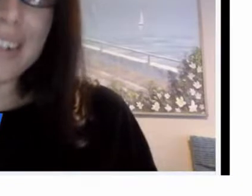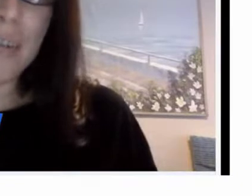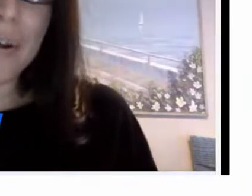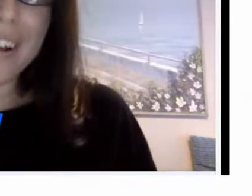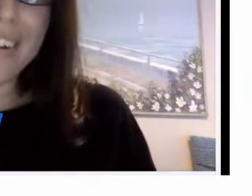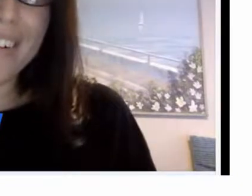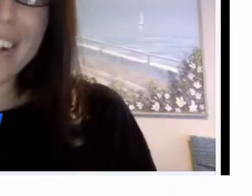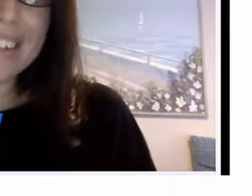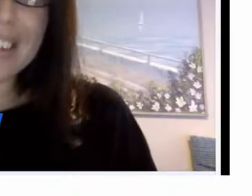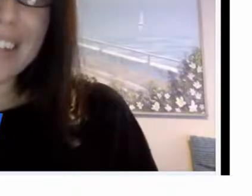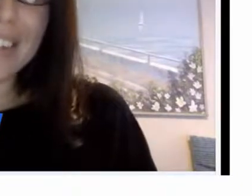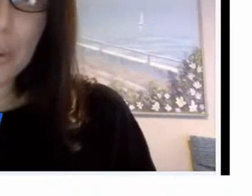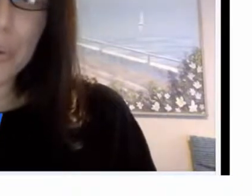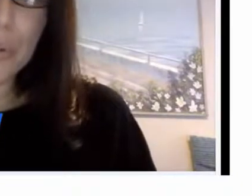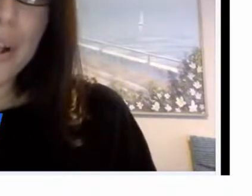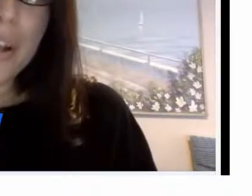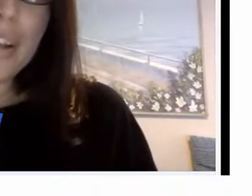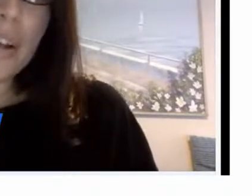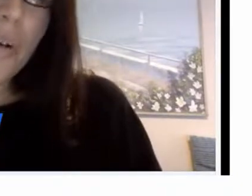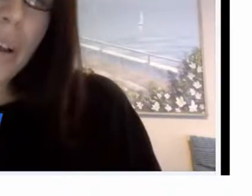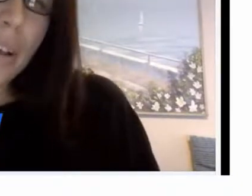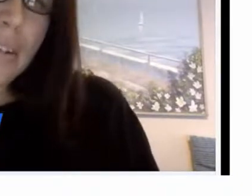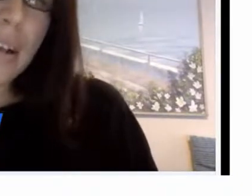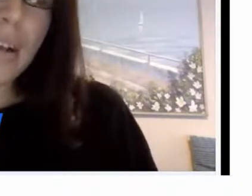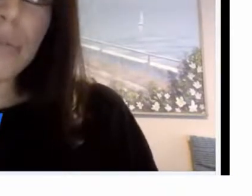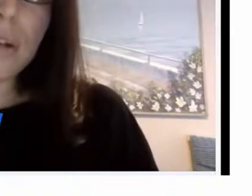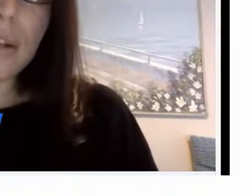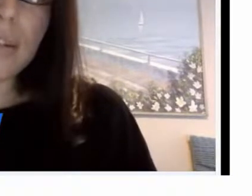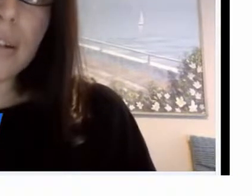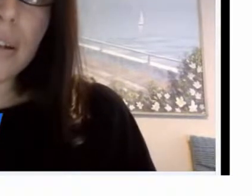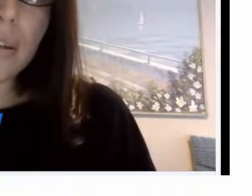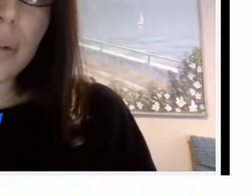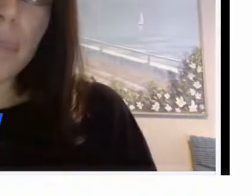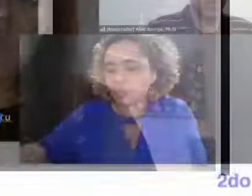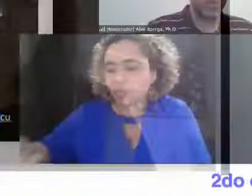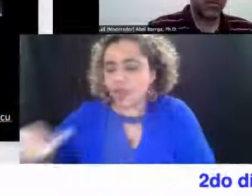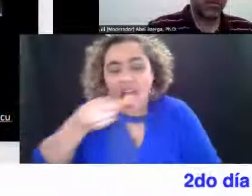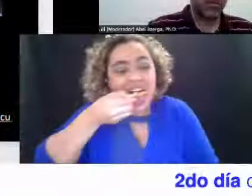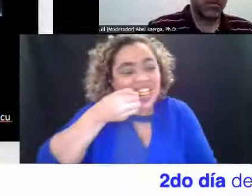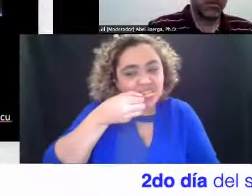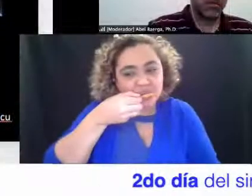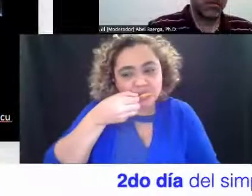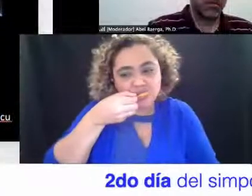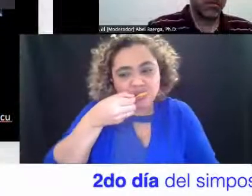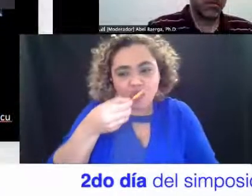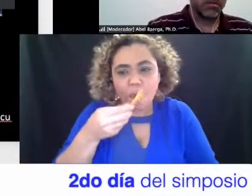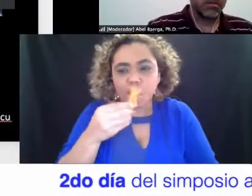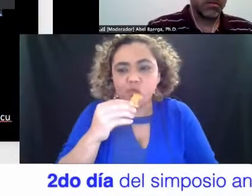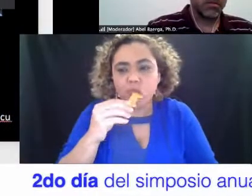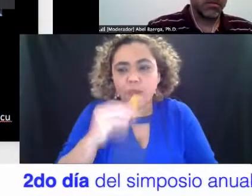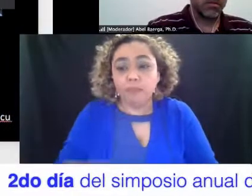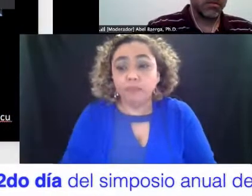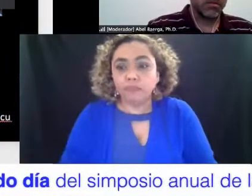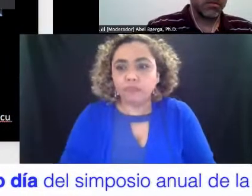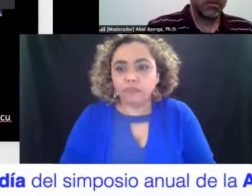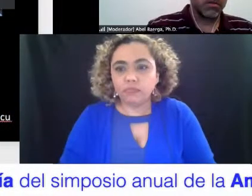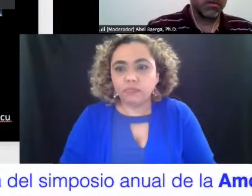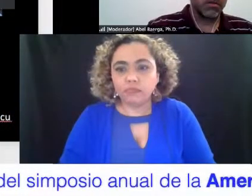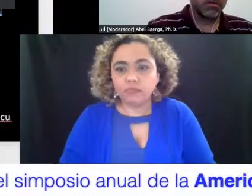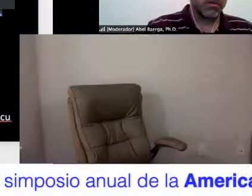porque entendemos que no es la actitud y que no es la naturaleza que deberíamos tener. Yo creo que Filipa, a